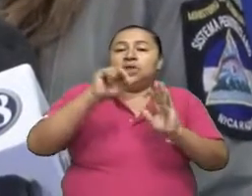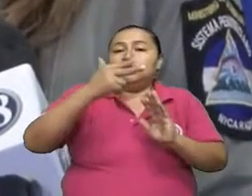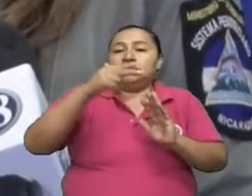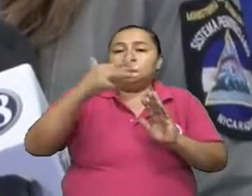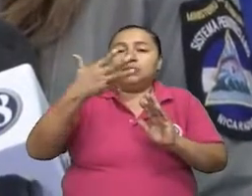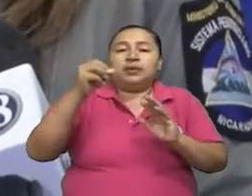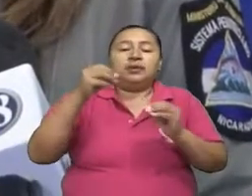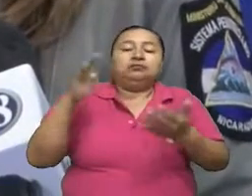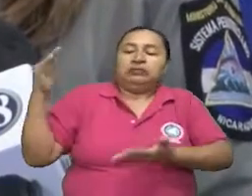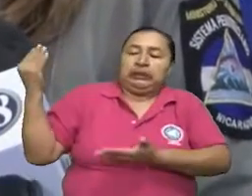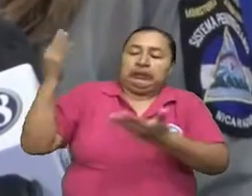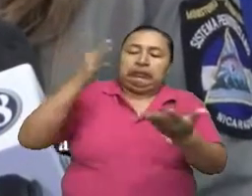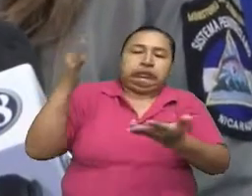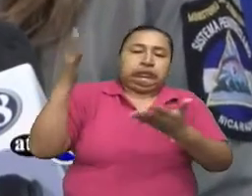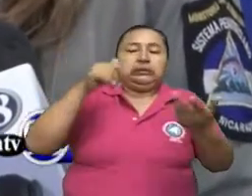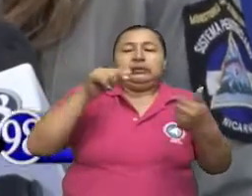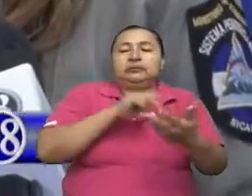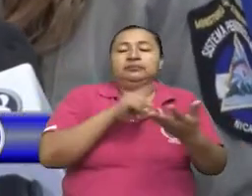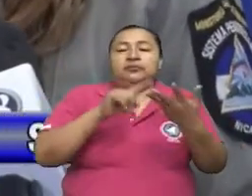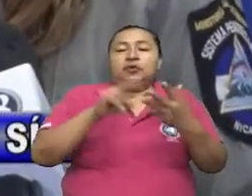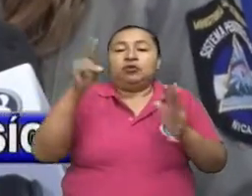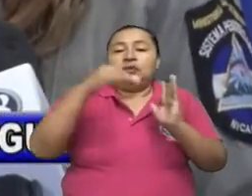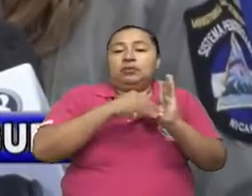2.890 paquetes recepcionados.